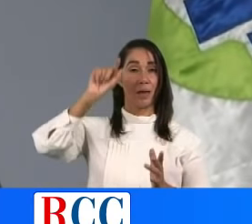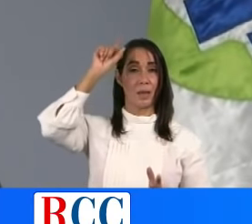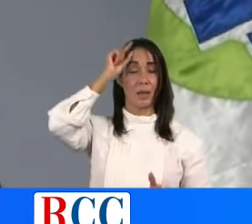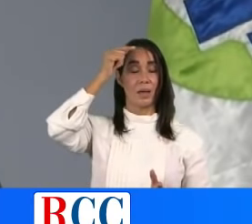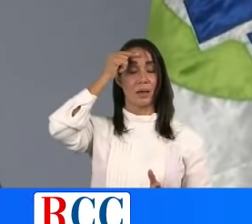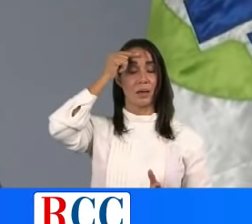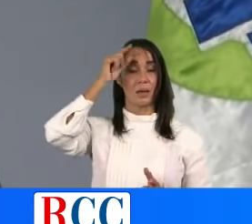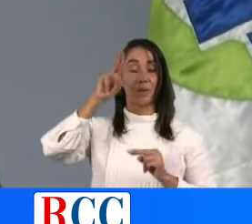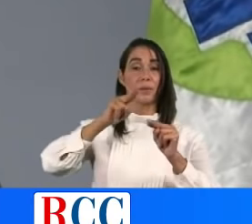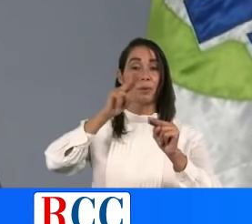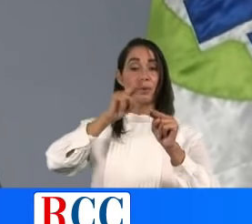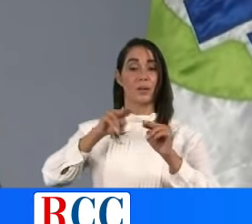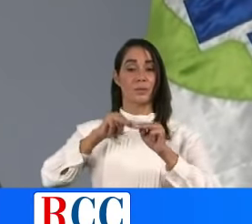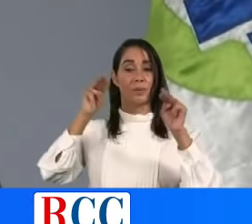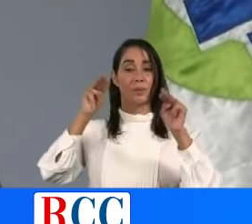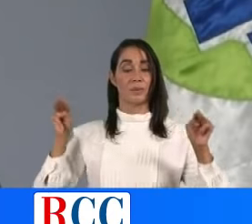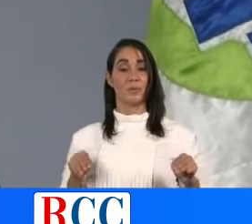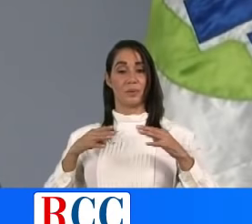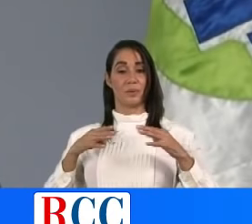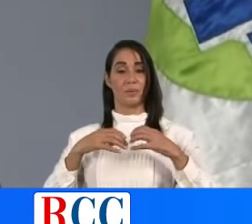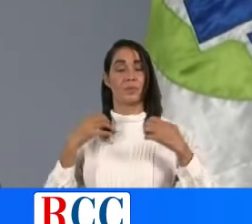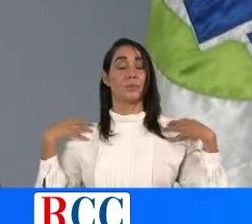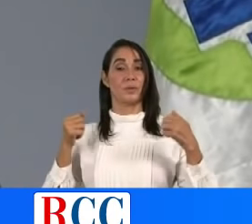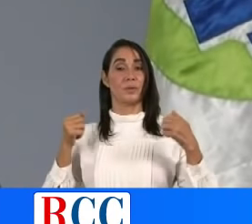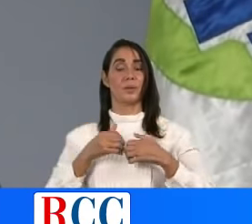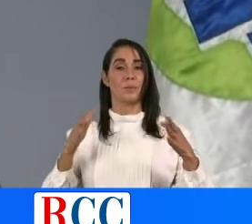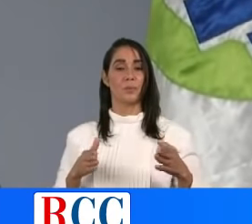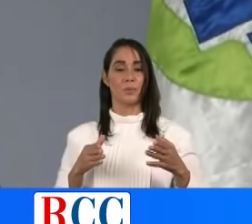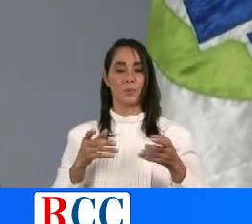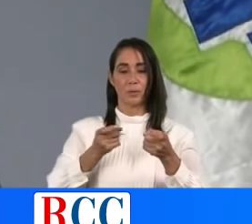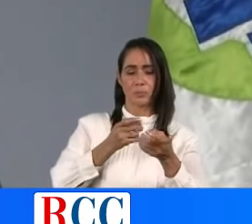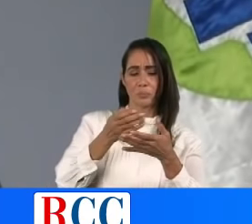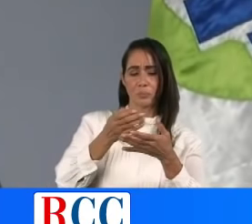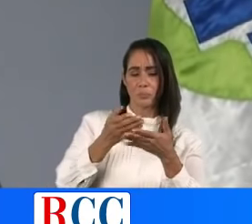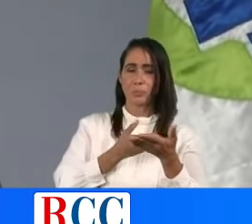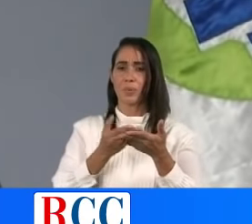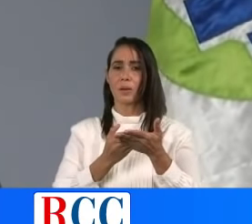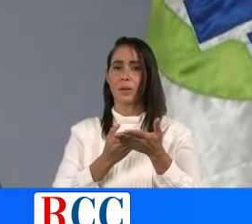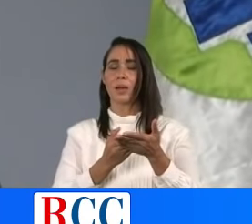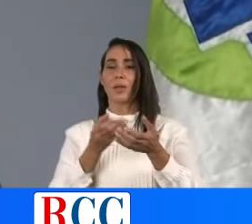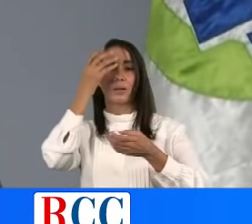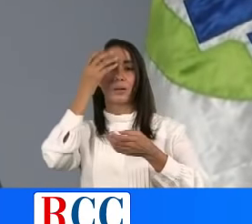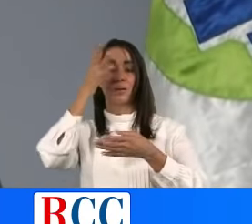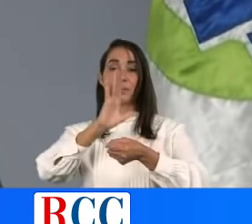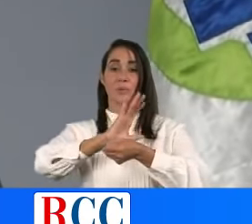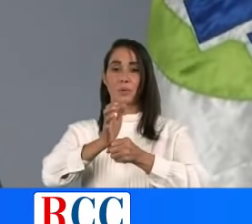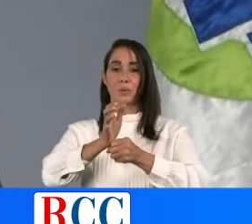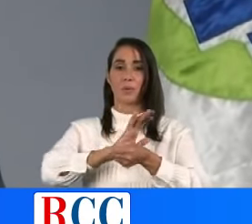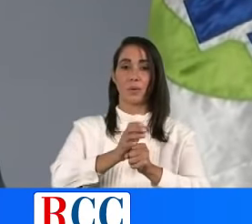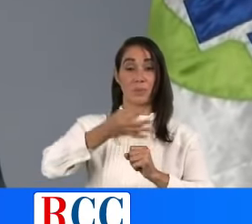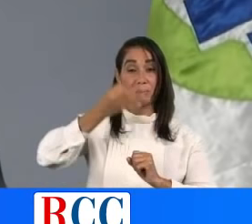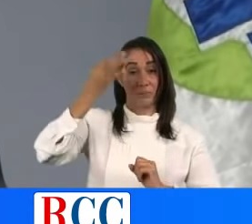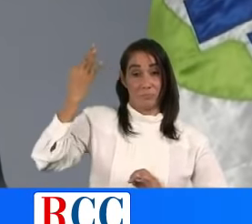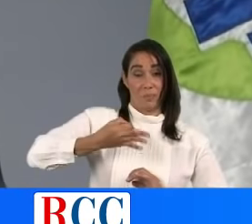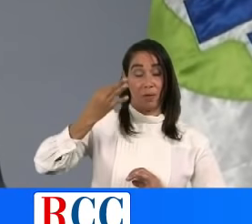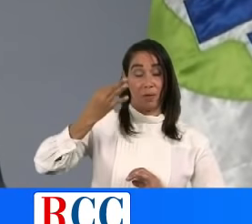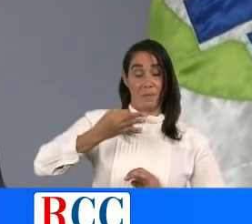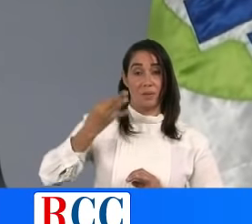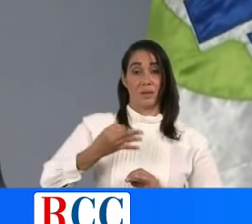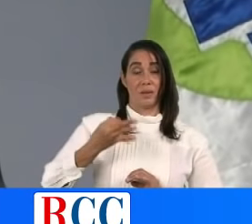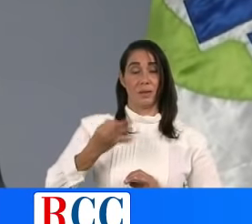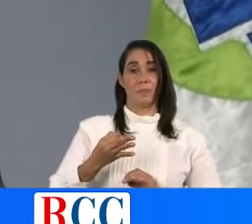de Salud Pública están manejando las informaciones vinculadas al COVID-19. Y le voy a pedir